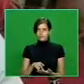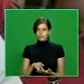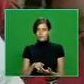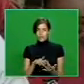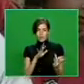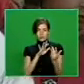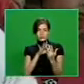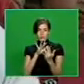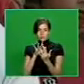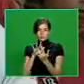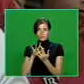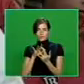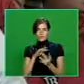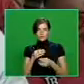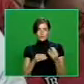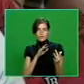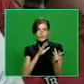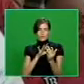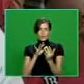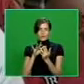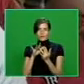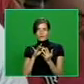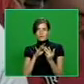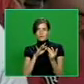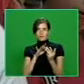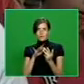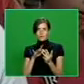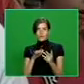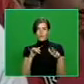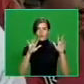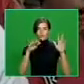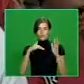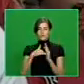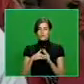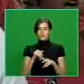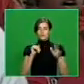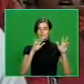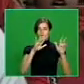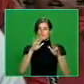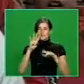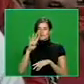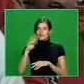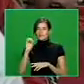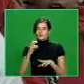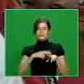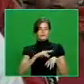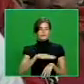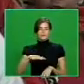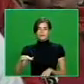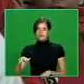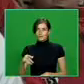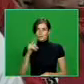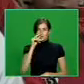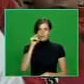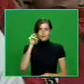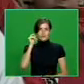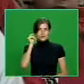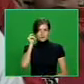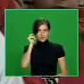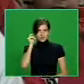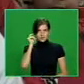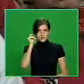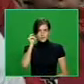contactar a hacer contacto directo con 8840 niños y niñas